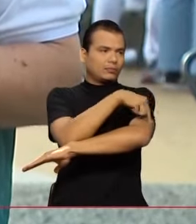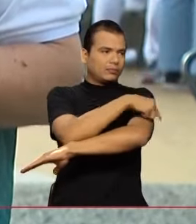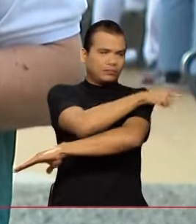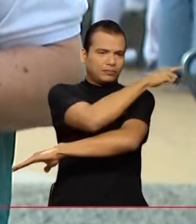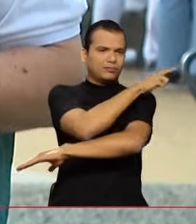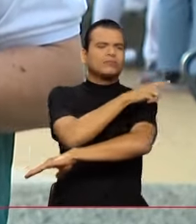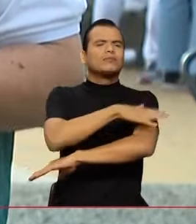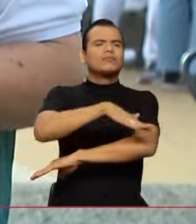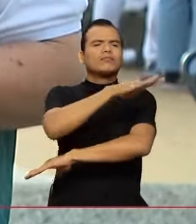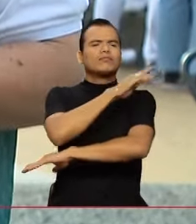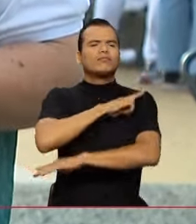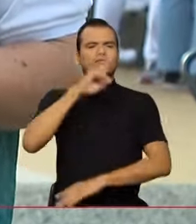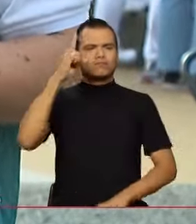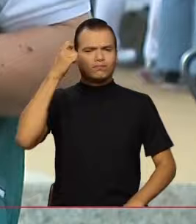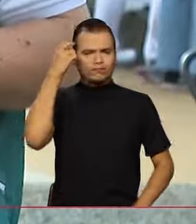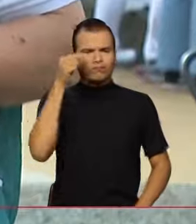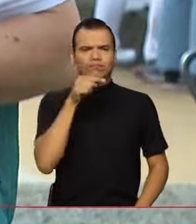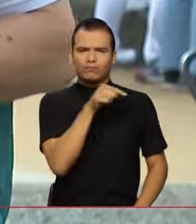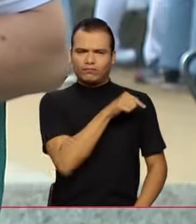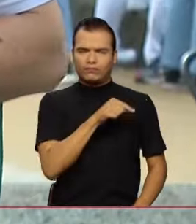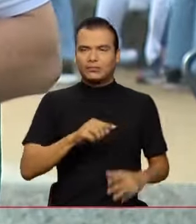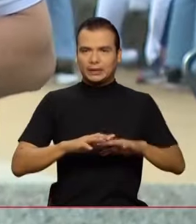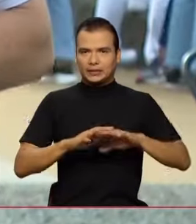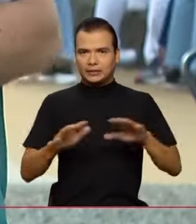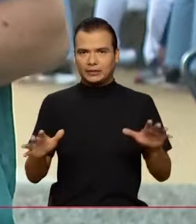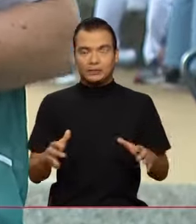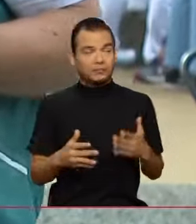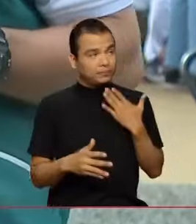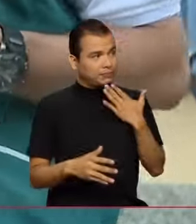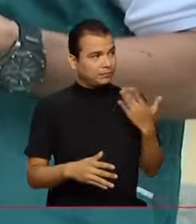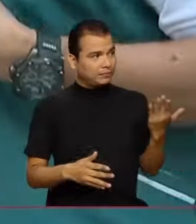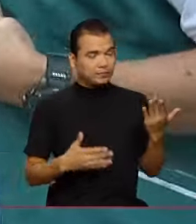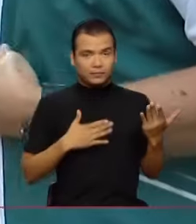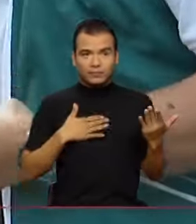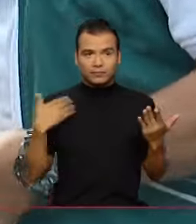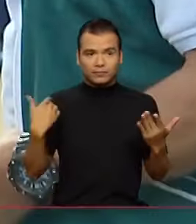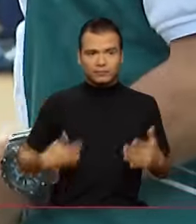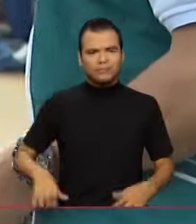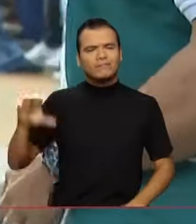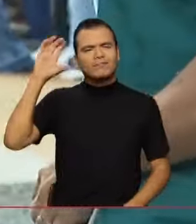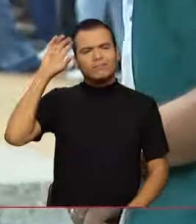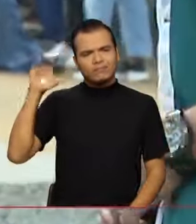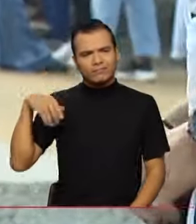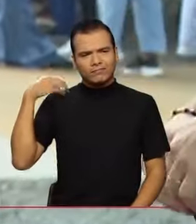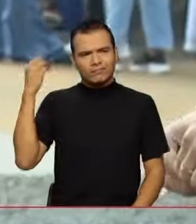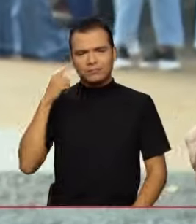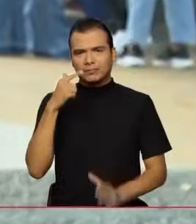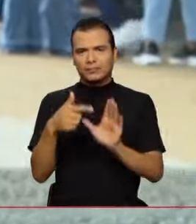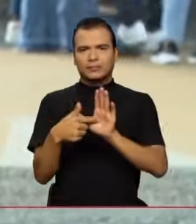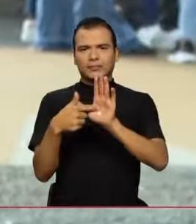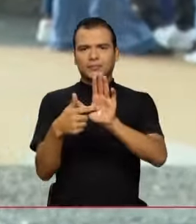de San Francisco. Muchas gracias, Rodrigo. Muchas gracias a ustedes. Yo soy Carmen Alicia Sarmiento Mora,